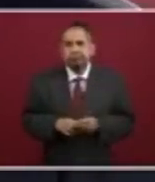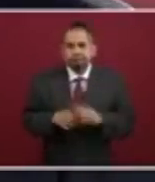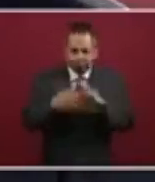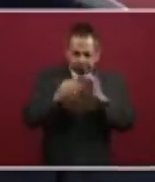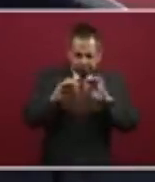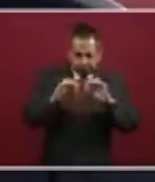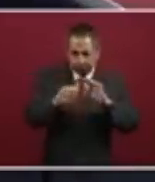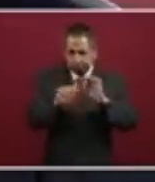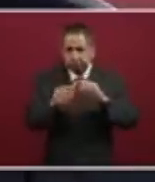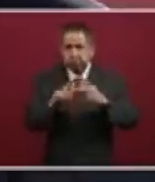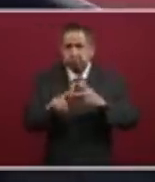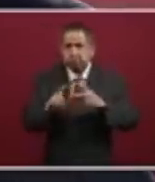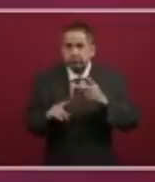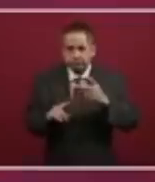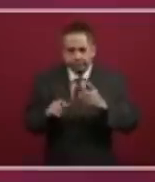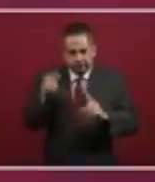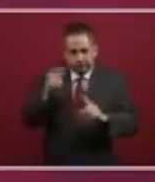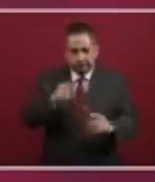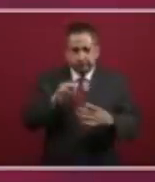esquemática, pero puntual,